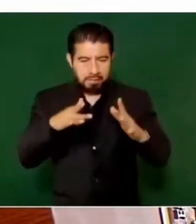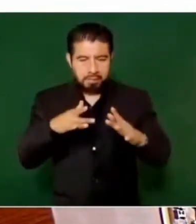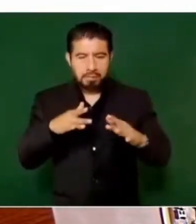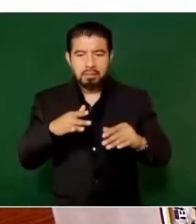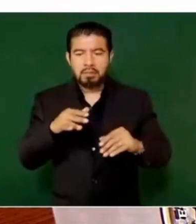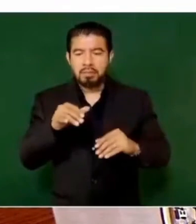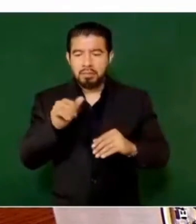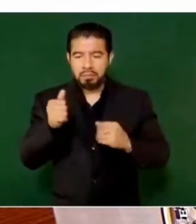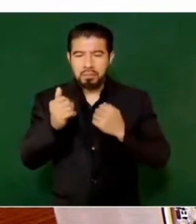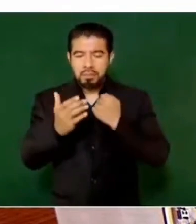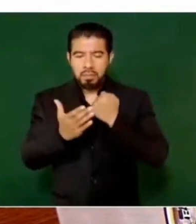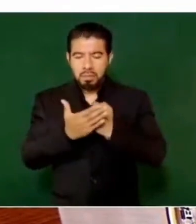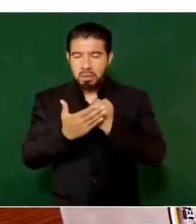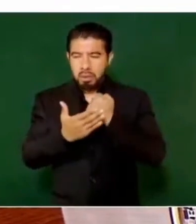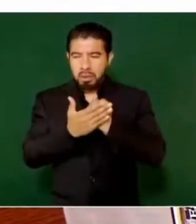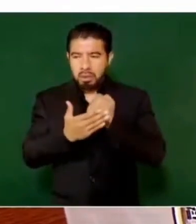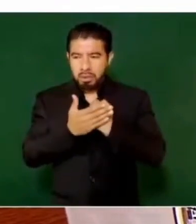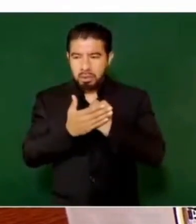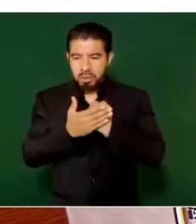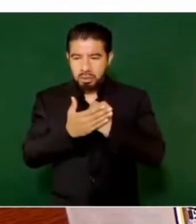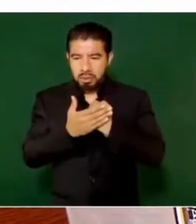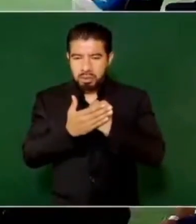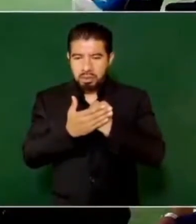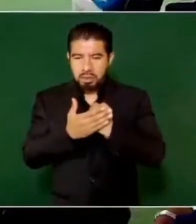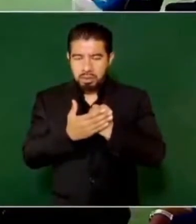en la próxima